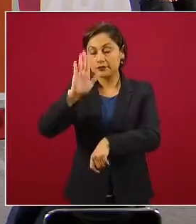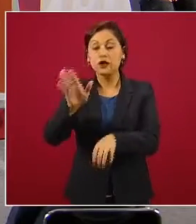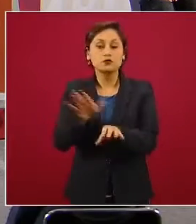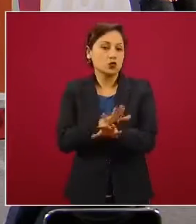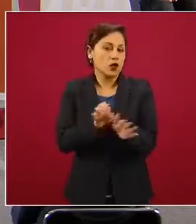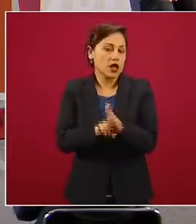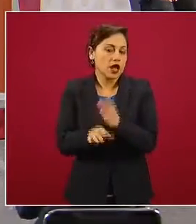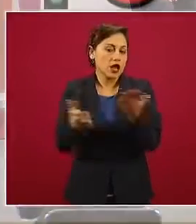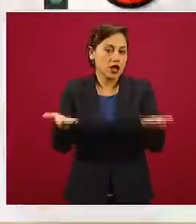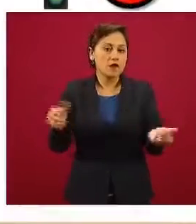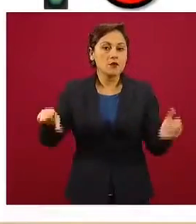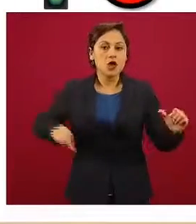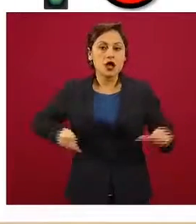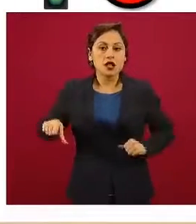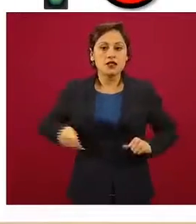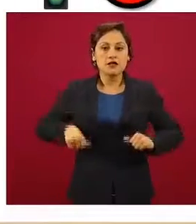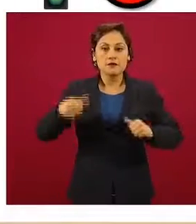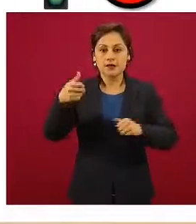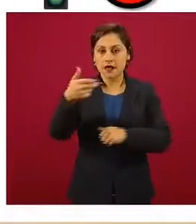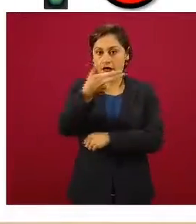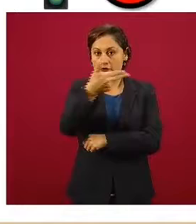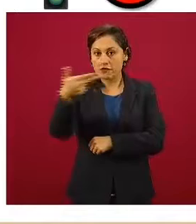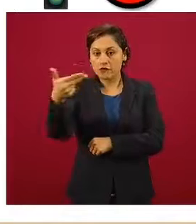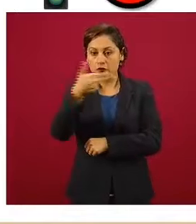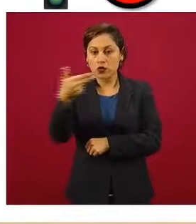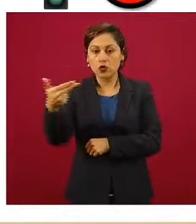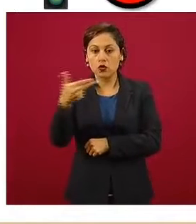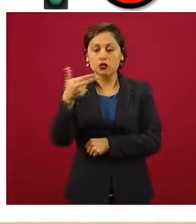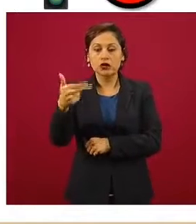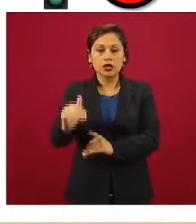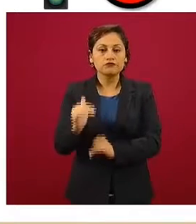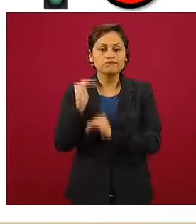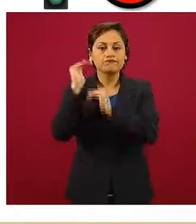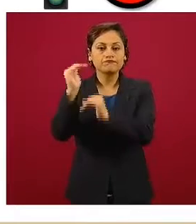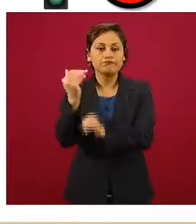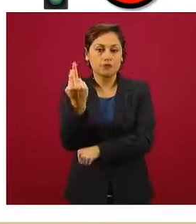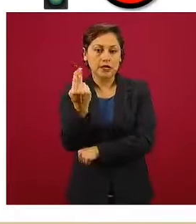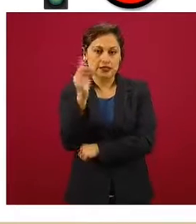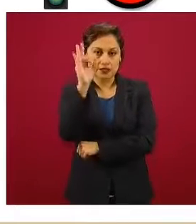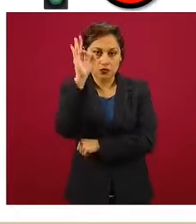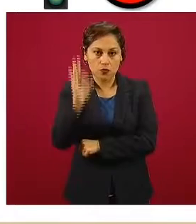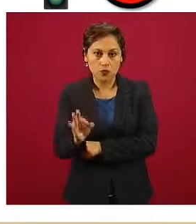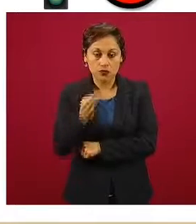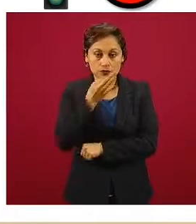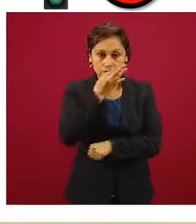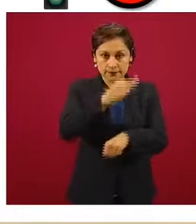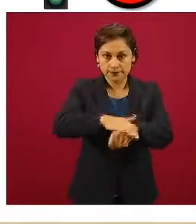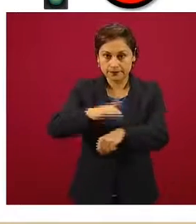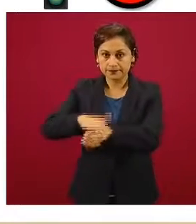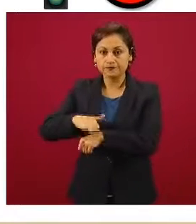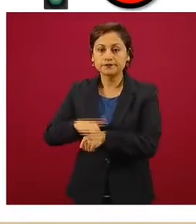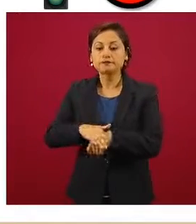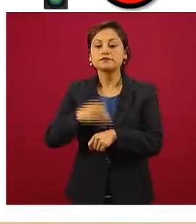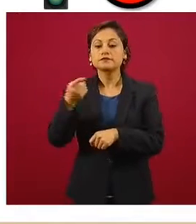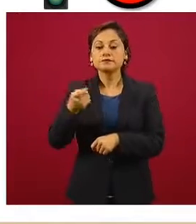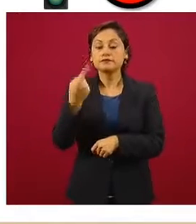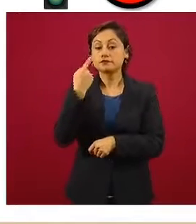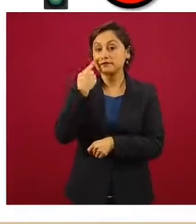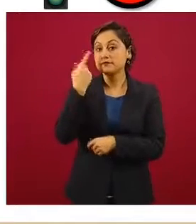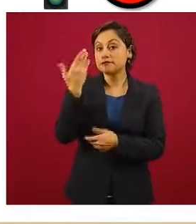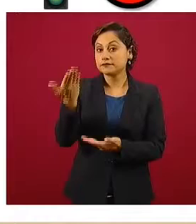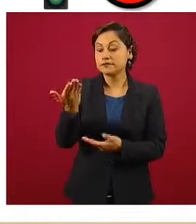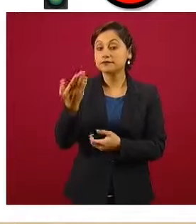hotelera se ha puesto una restricción del 25%. Es importante que visualicen que la